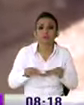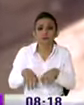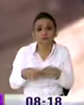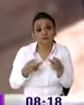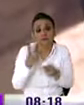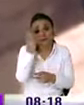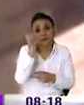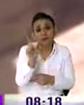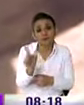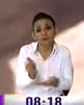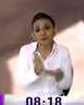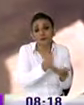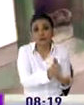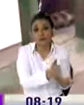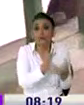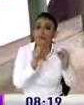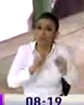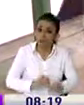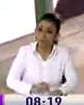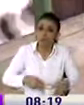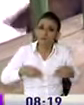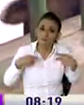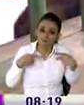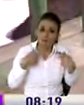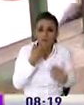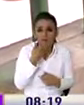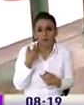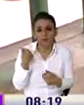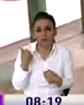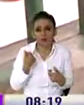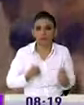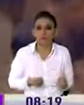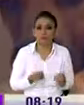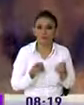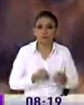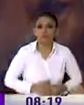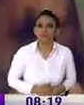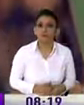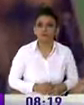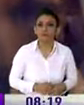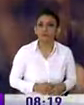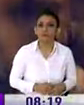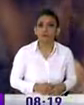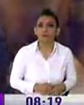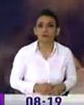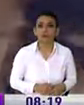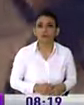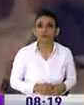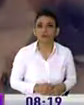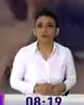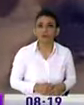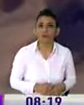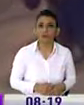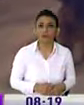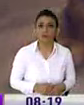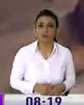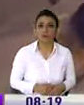medidas pertinentes para que puedan tener una mejor calidad de vida. En Quito informó Andrea Urbe.